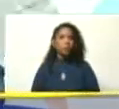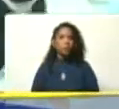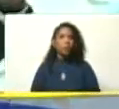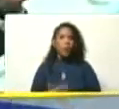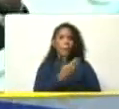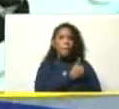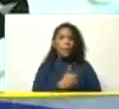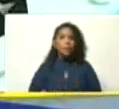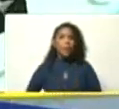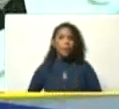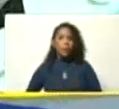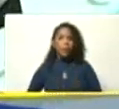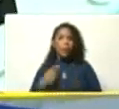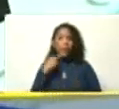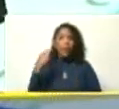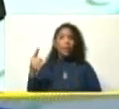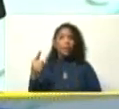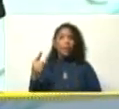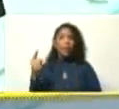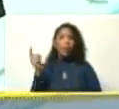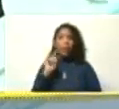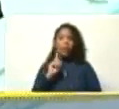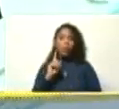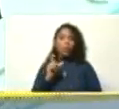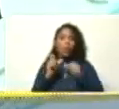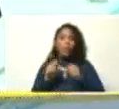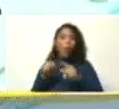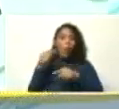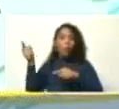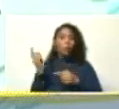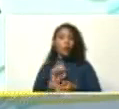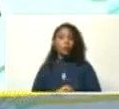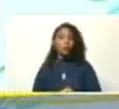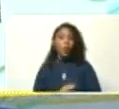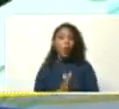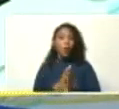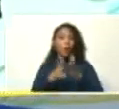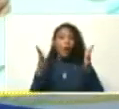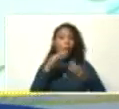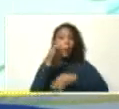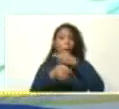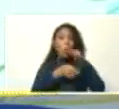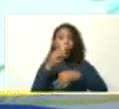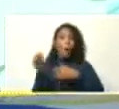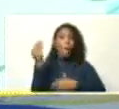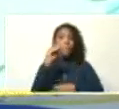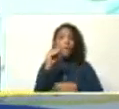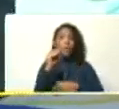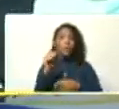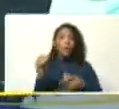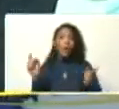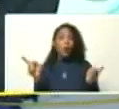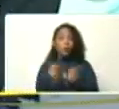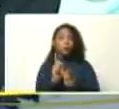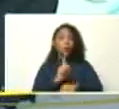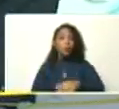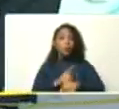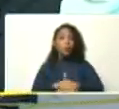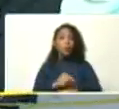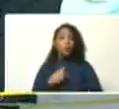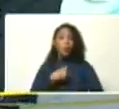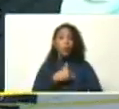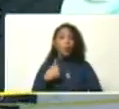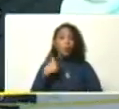Presidente, primero hay que suscribir lo que dijo Ernesto Villegas, no me queda de otra. Fue un gran discurso, además prolongado en el tiempo. Quiero